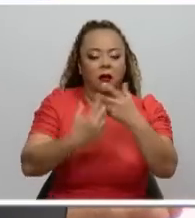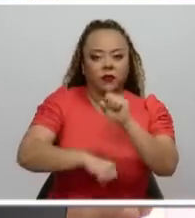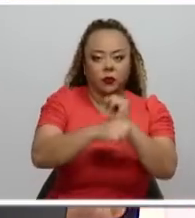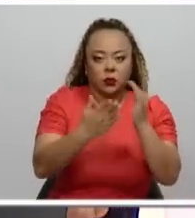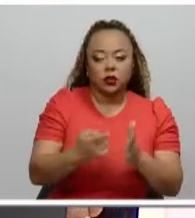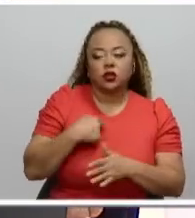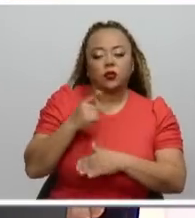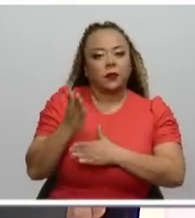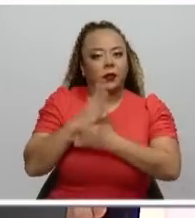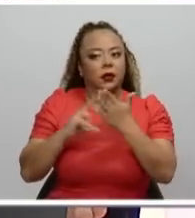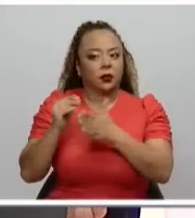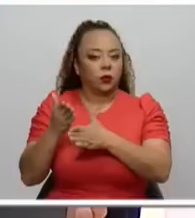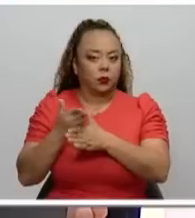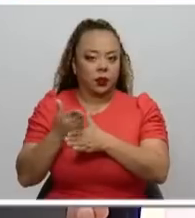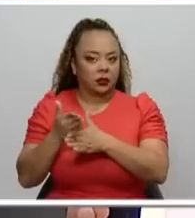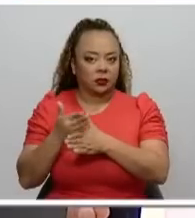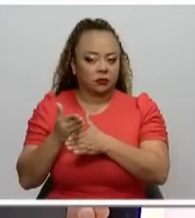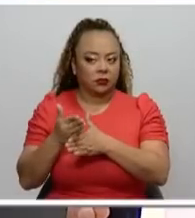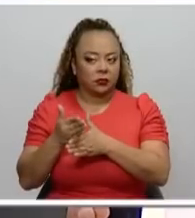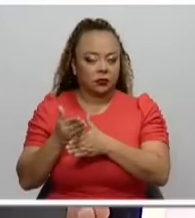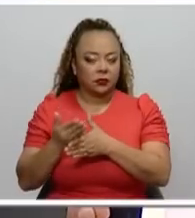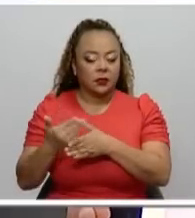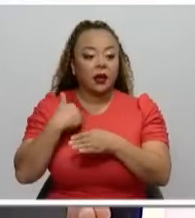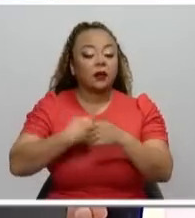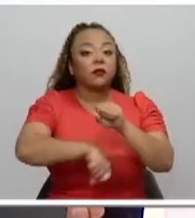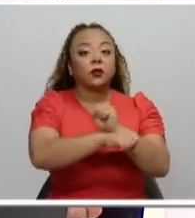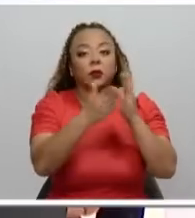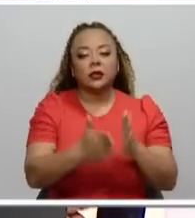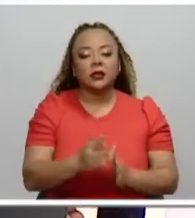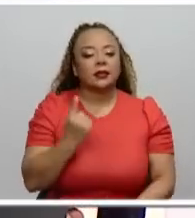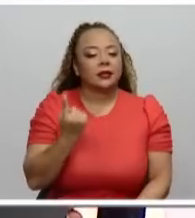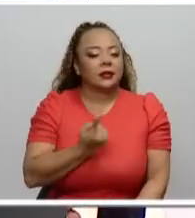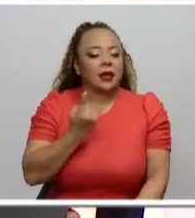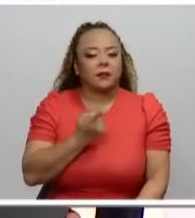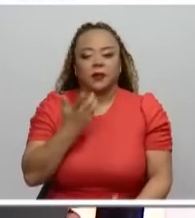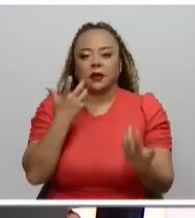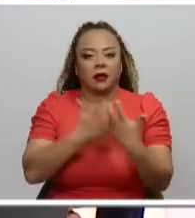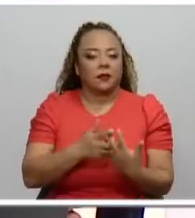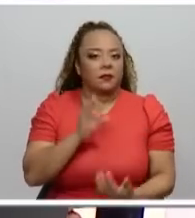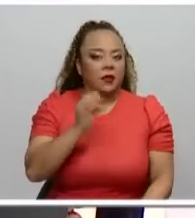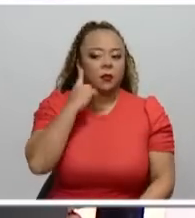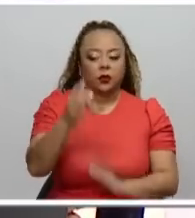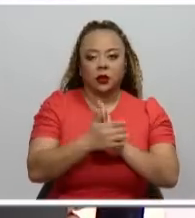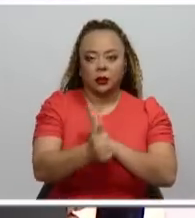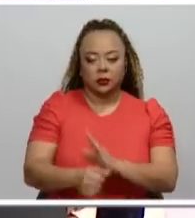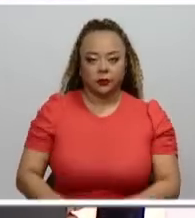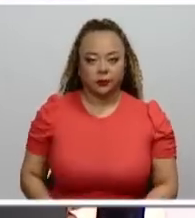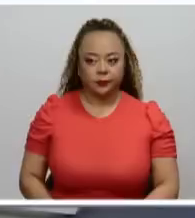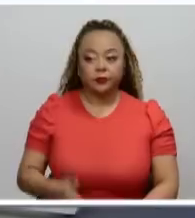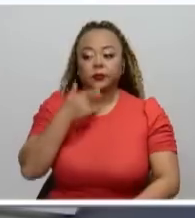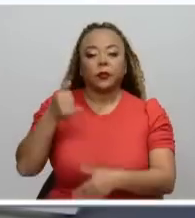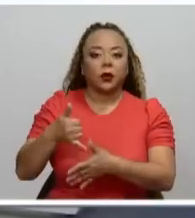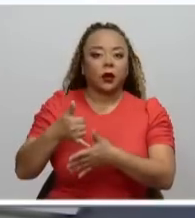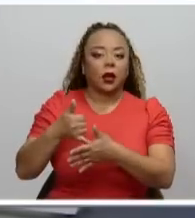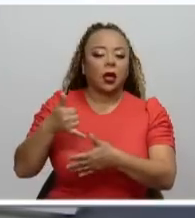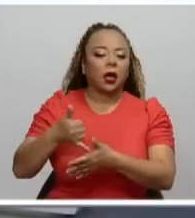hay una parte que no comparto que no te sobran nunca porque hay futbolistas que siempre te caen bien por el talento de lo mejor en Copa Oro